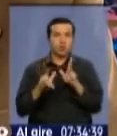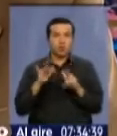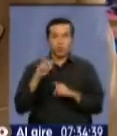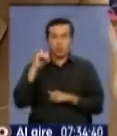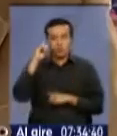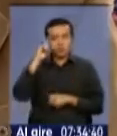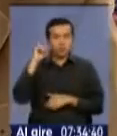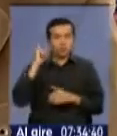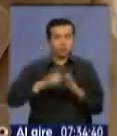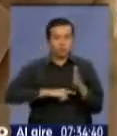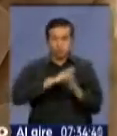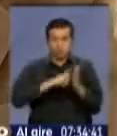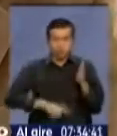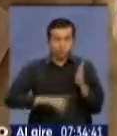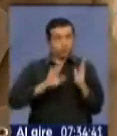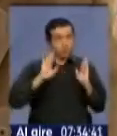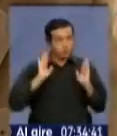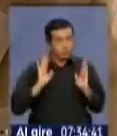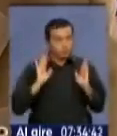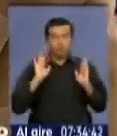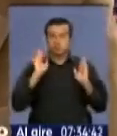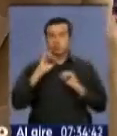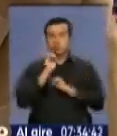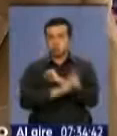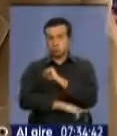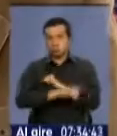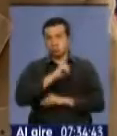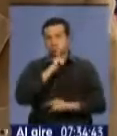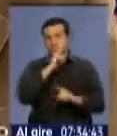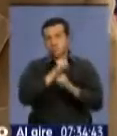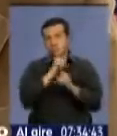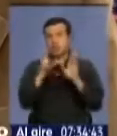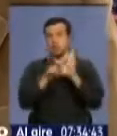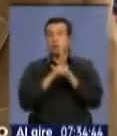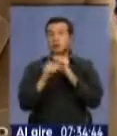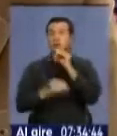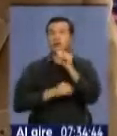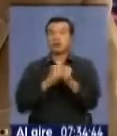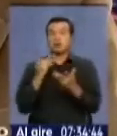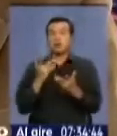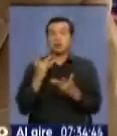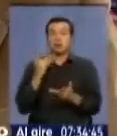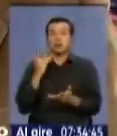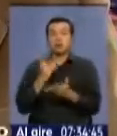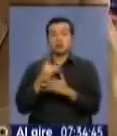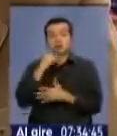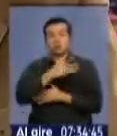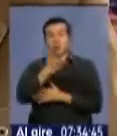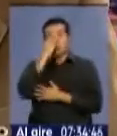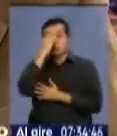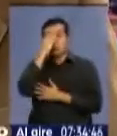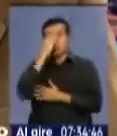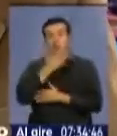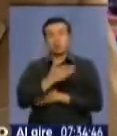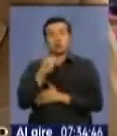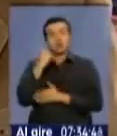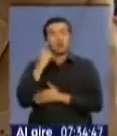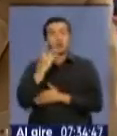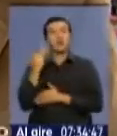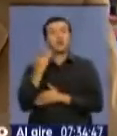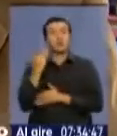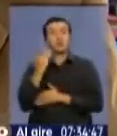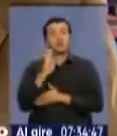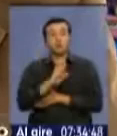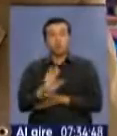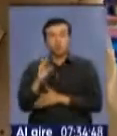del Estado. En eso estamos de acuerdo, y para claro, eso entonces, las leyes, las sanciones, etcétera. La ley lo que va a decir, una muerte civil, sí, sabes que si te metes en esto, te